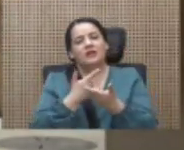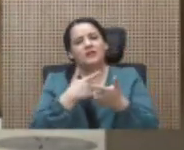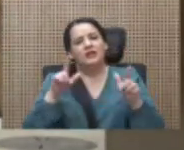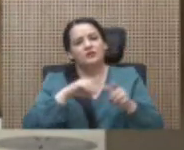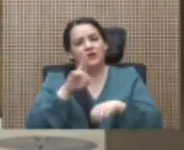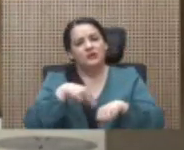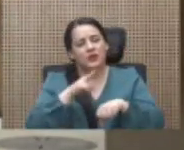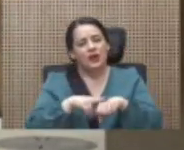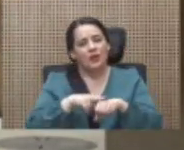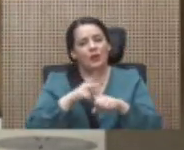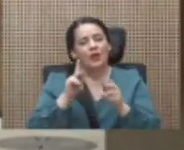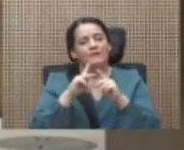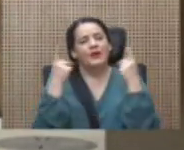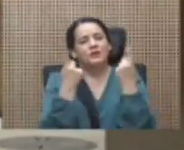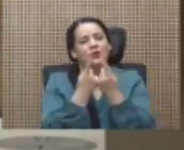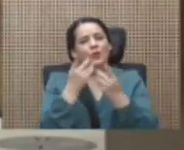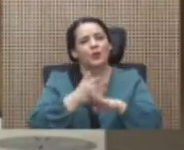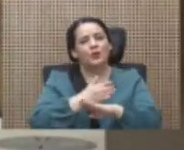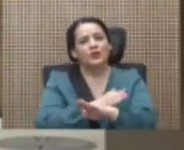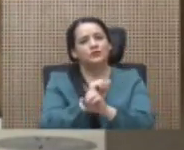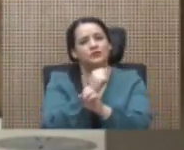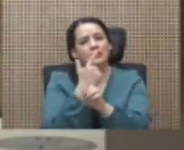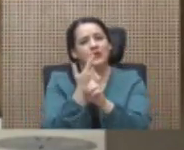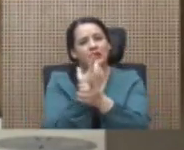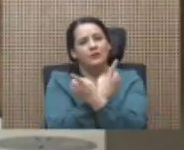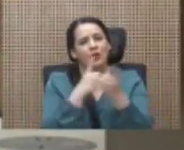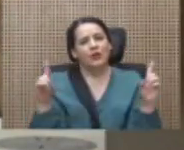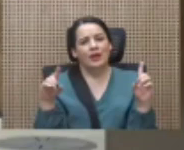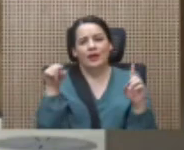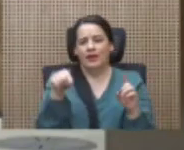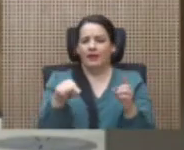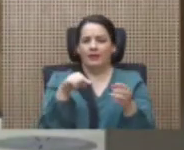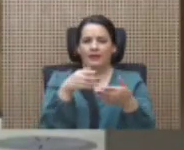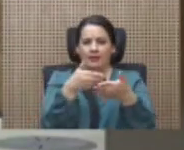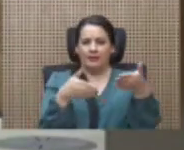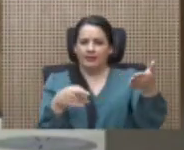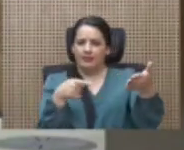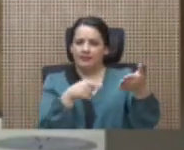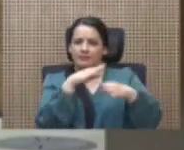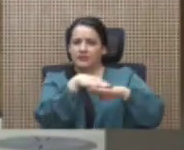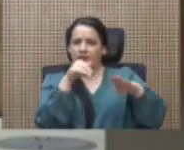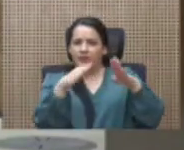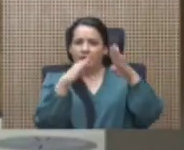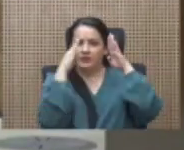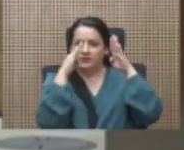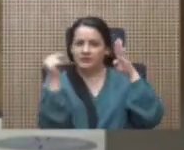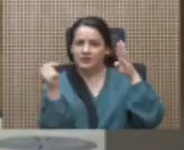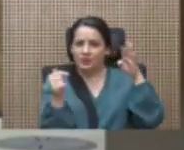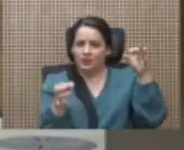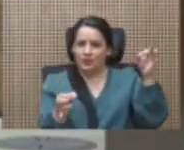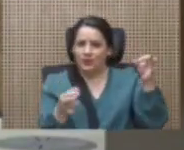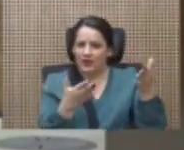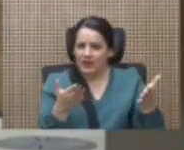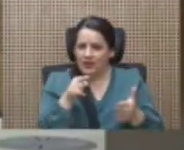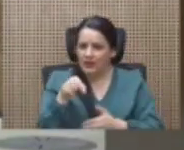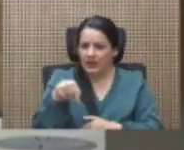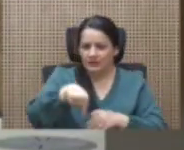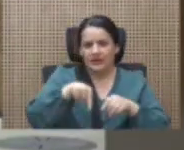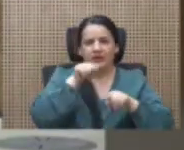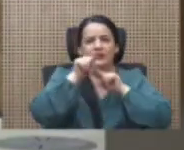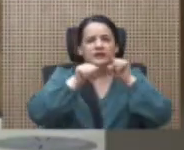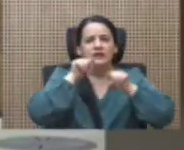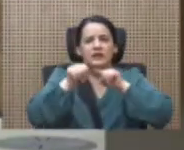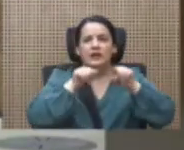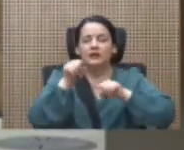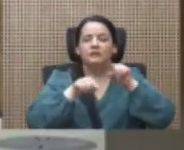porque aquí llama la atención llama la atención que se critica la